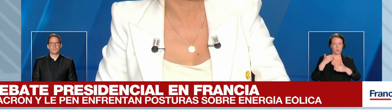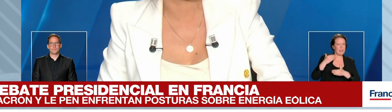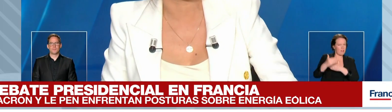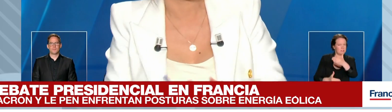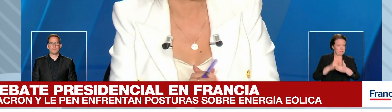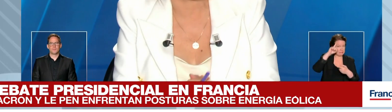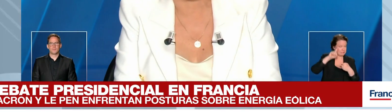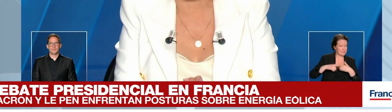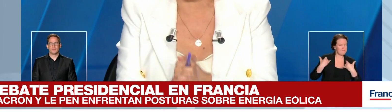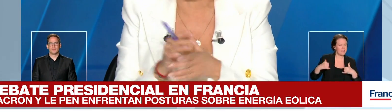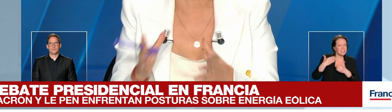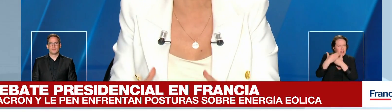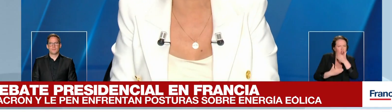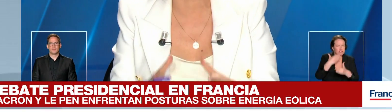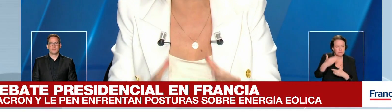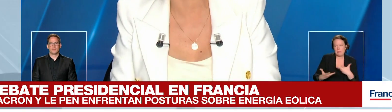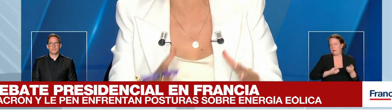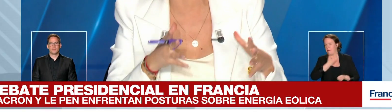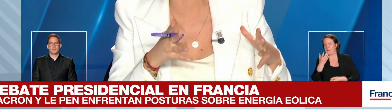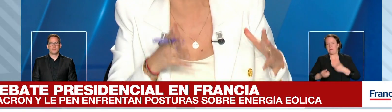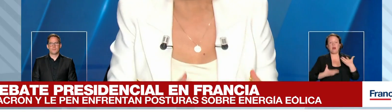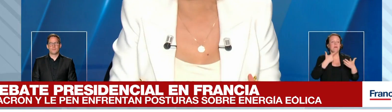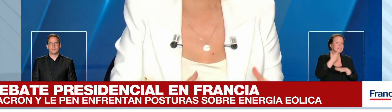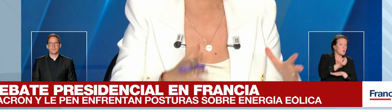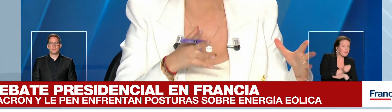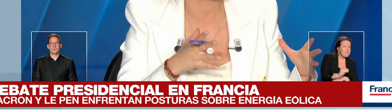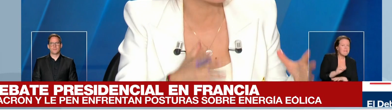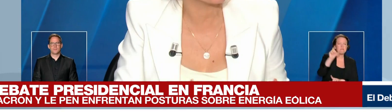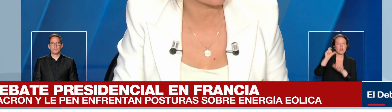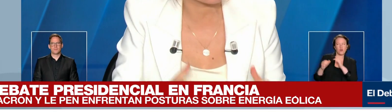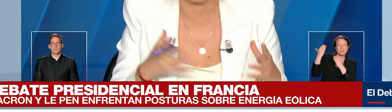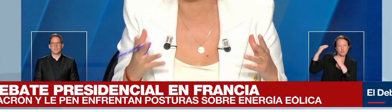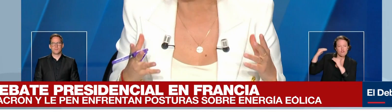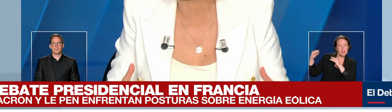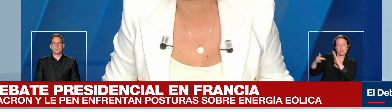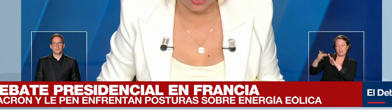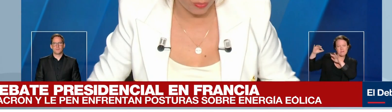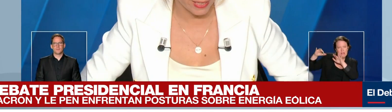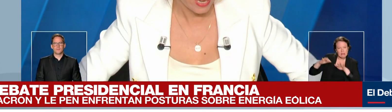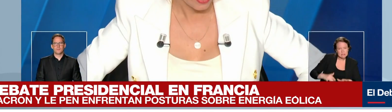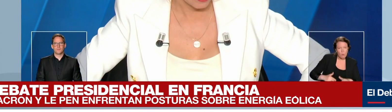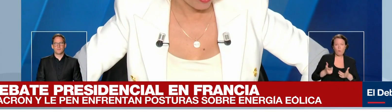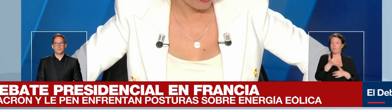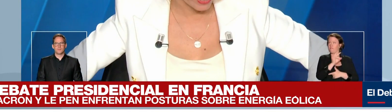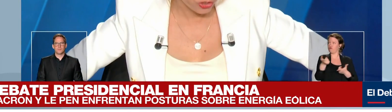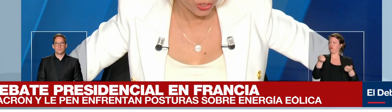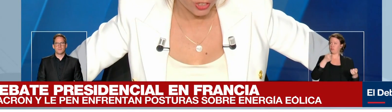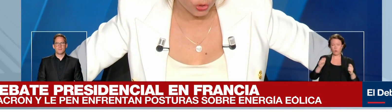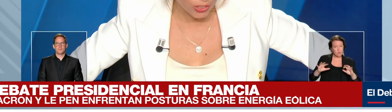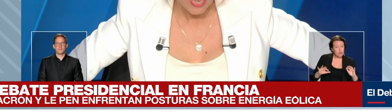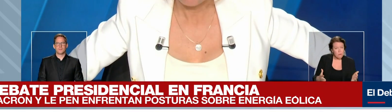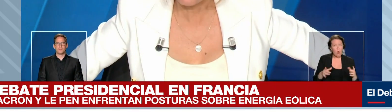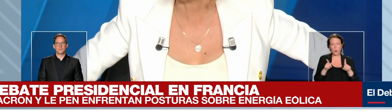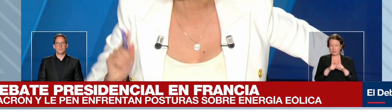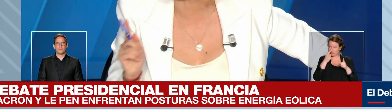tienen apenas pocos segundos de diferencia. Hay muchos temas para hablar esta tarde, esta noche. Seguridad, gobernanza,